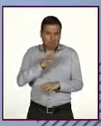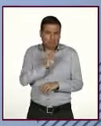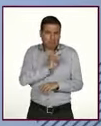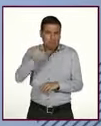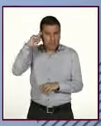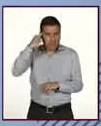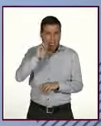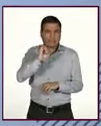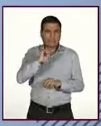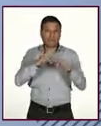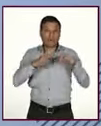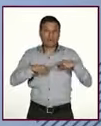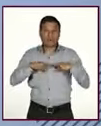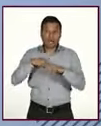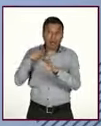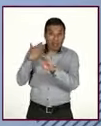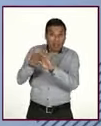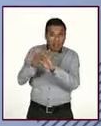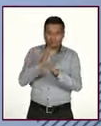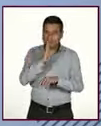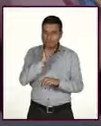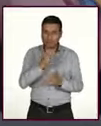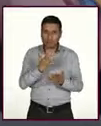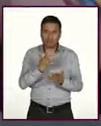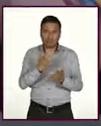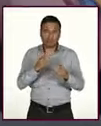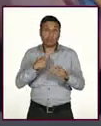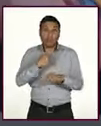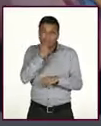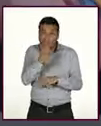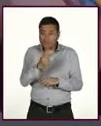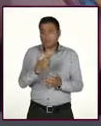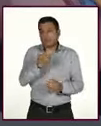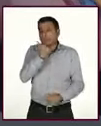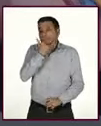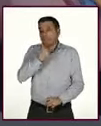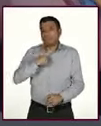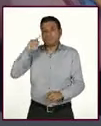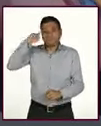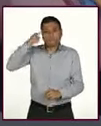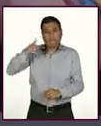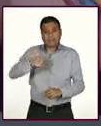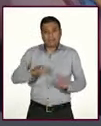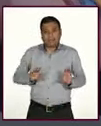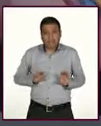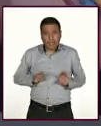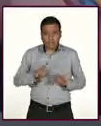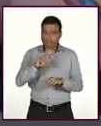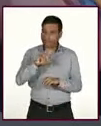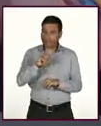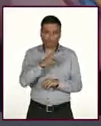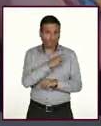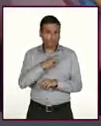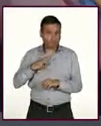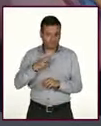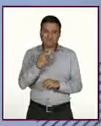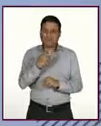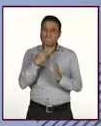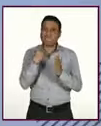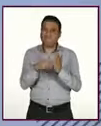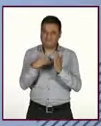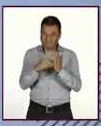desquitar con las otras personas. No me puedo justificar con el así soy. Y exactamente. Y eso es algo que nos falta mucho, ¿no? Sí. Que nos falta mucho